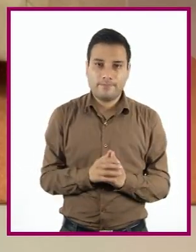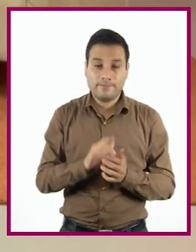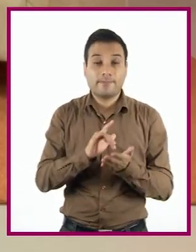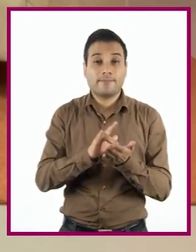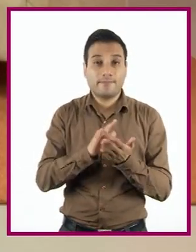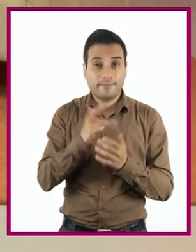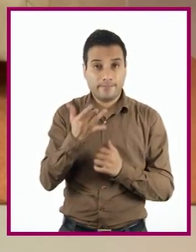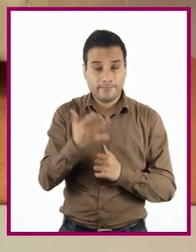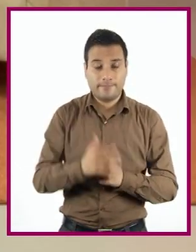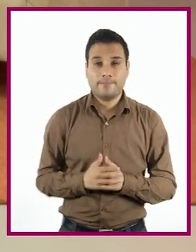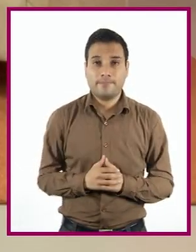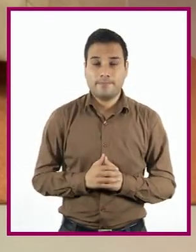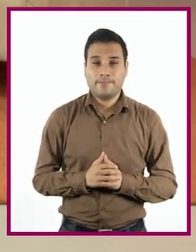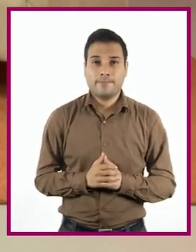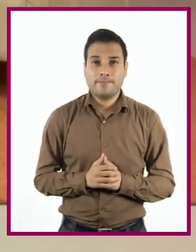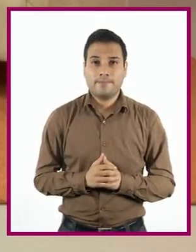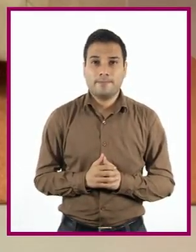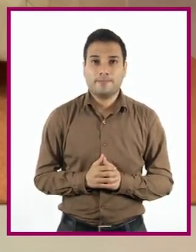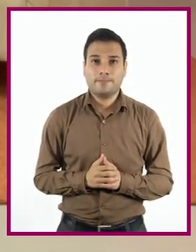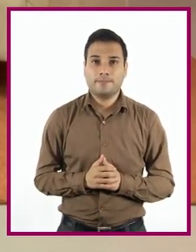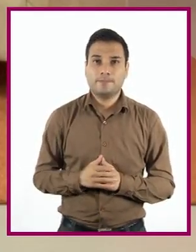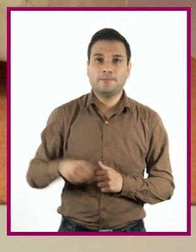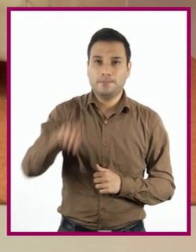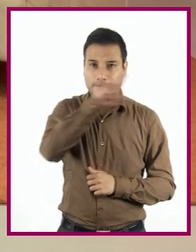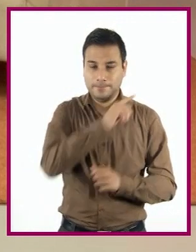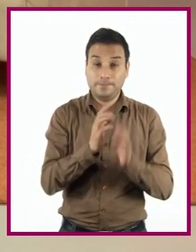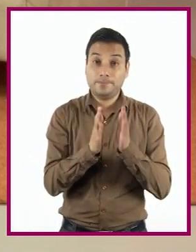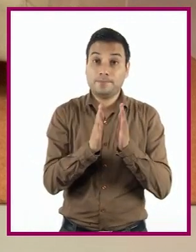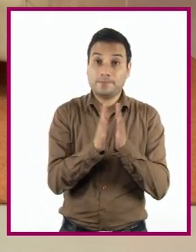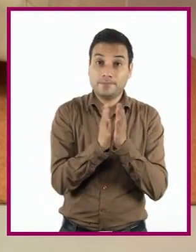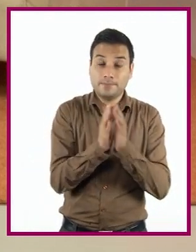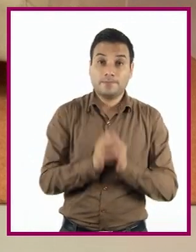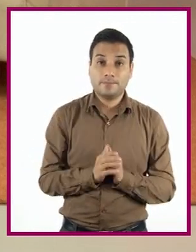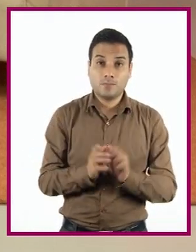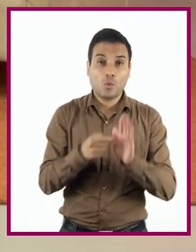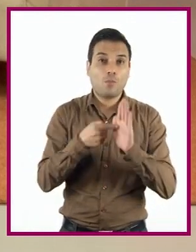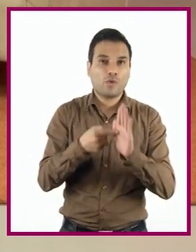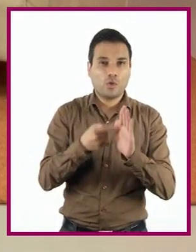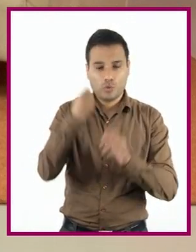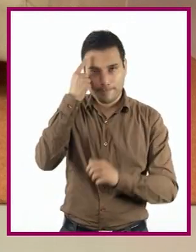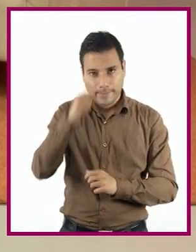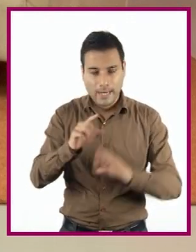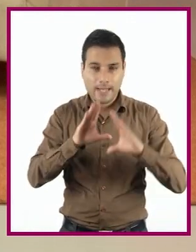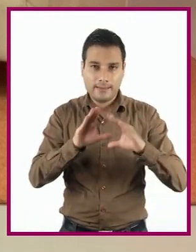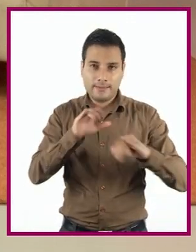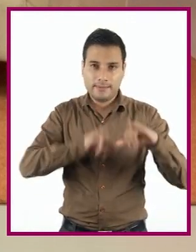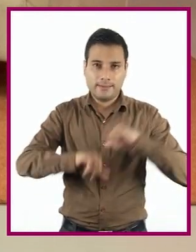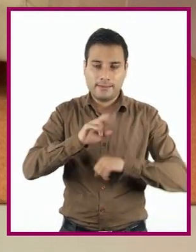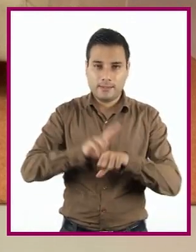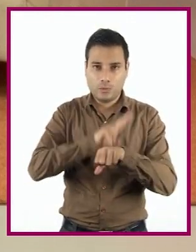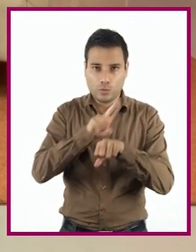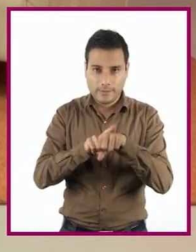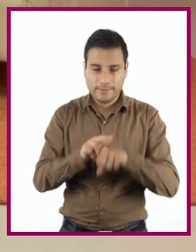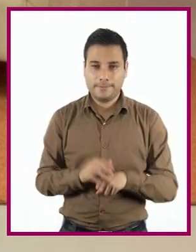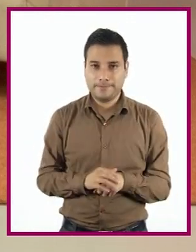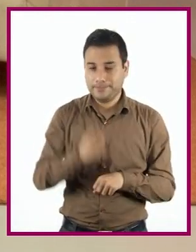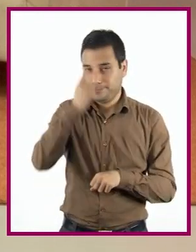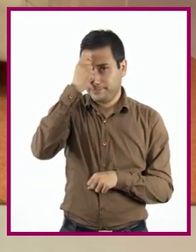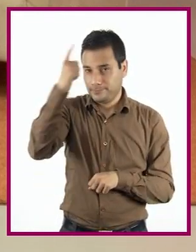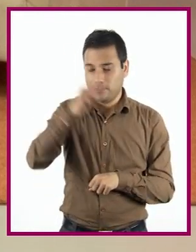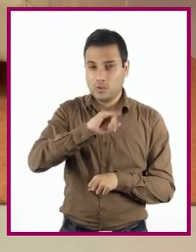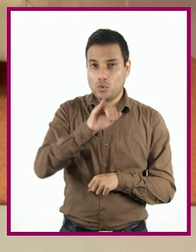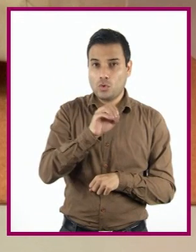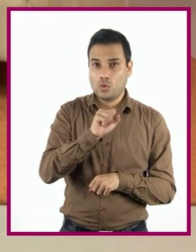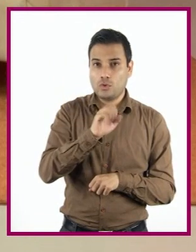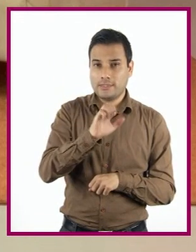gracias, Laila. Los invitamos a consultar el libro Modelos y modelaje en la enseñanza de las ciencias naturales, de José Antonio Chamizo